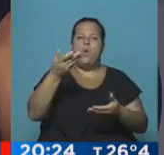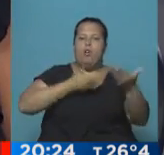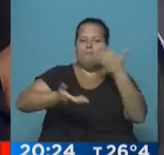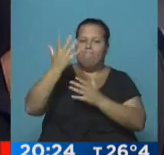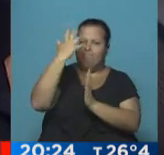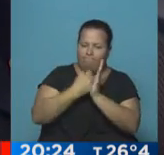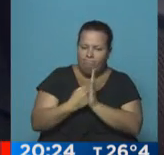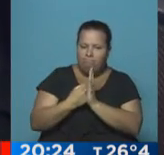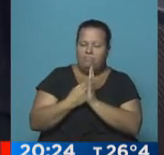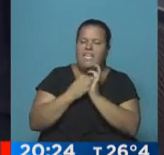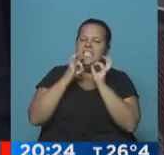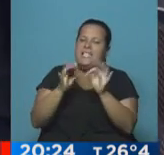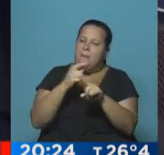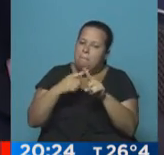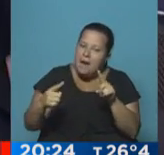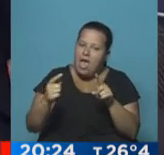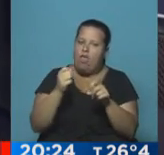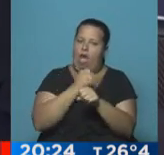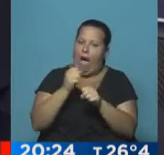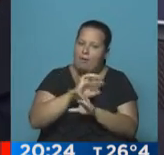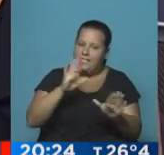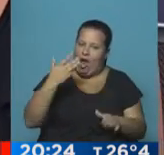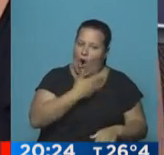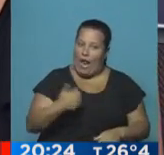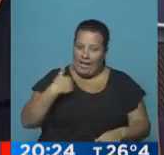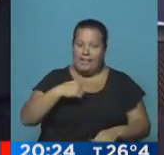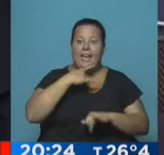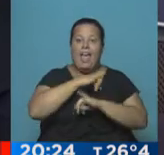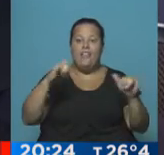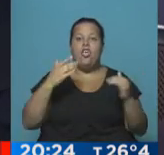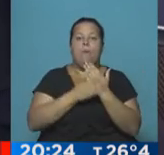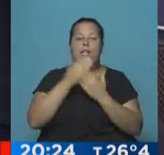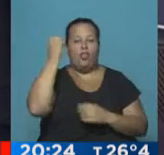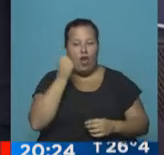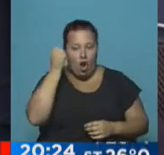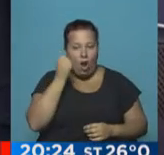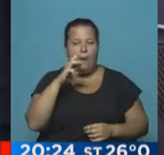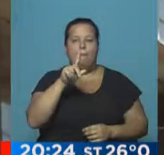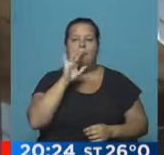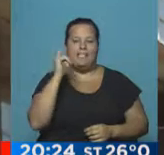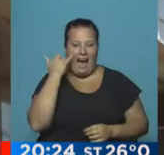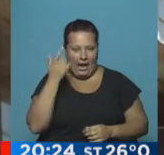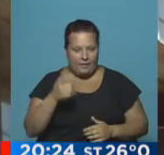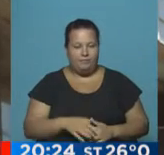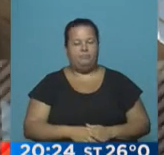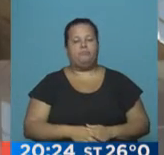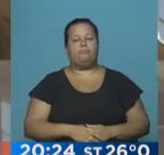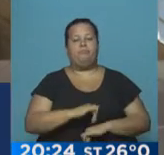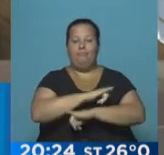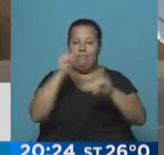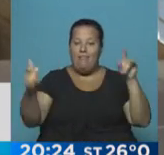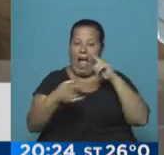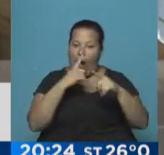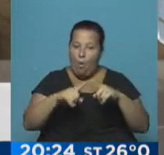canjes, alcanzaron un preacuerdo con el gobierno argentino. Así lo ratificó el ministro de Hacienda y Finanzas, Alfonso Fratgay. El anuncio del acuerdo